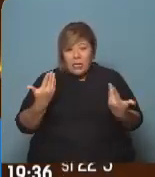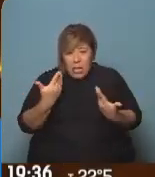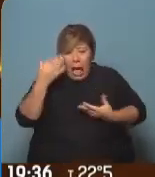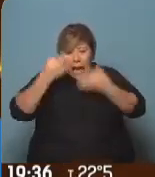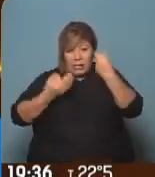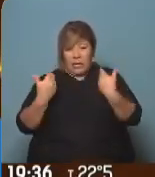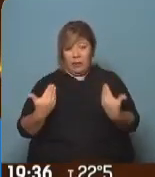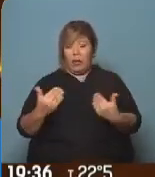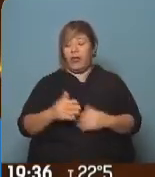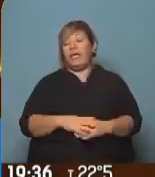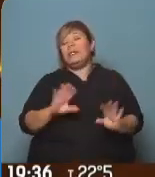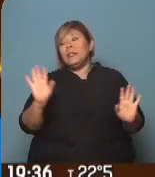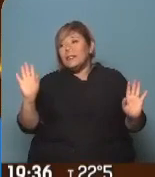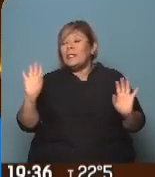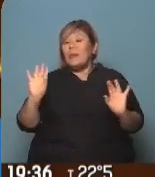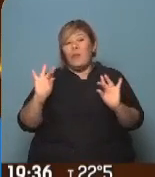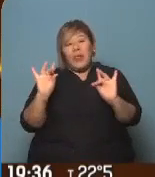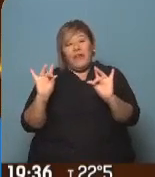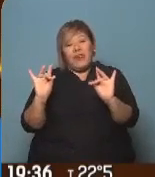hacer